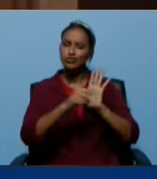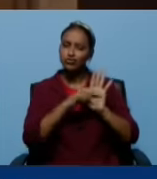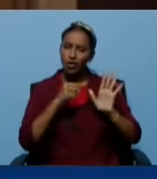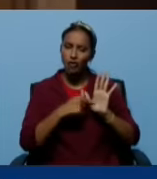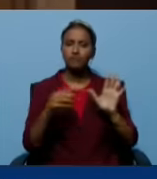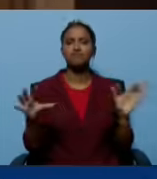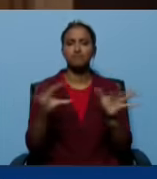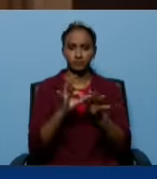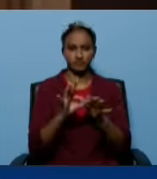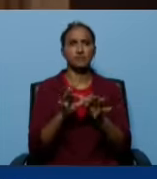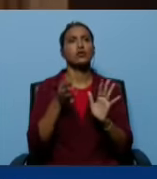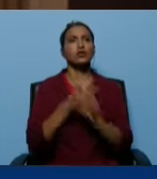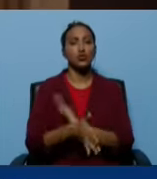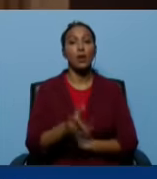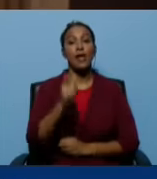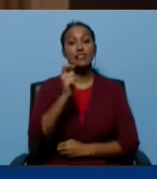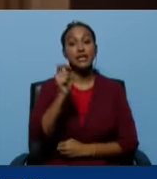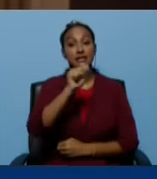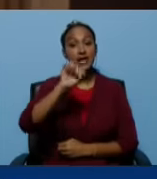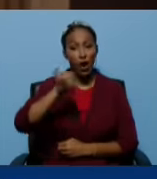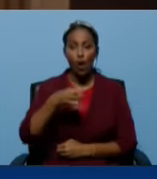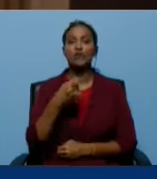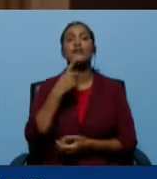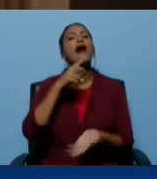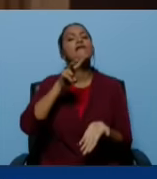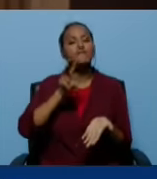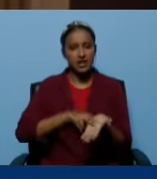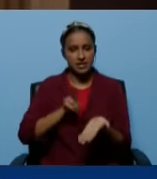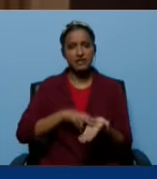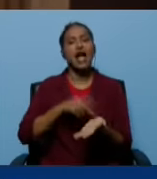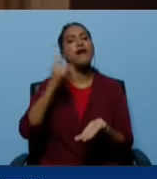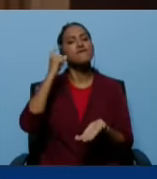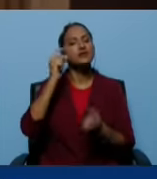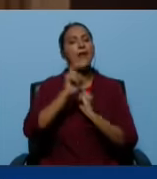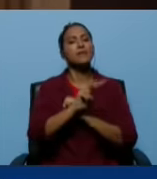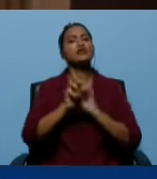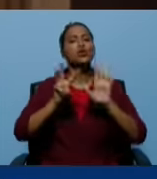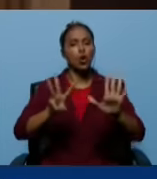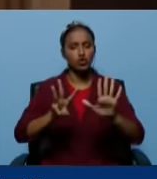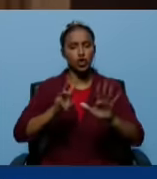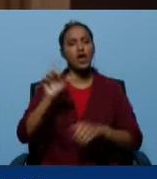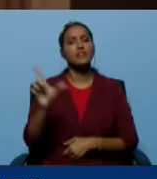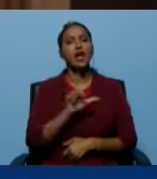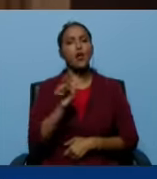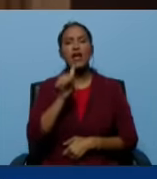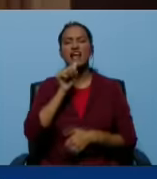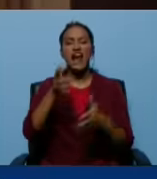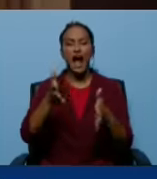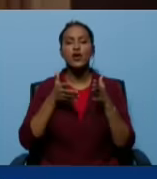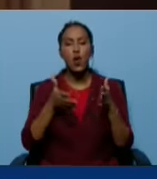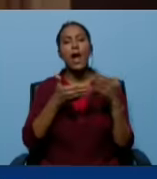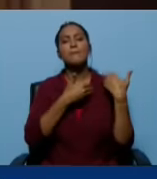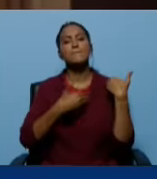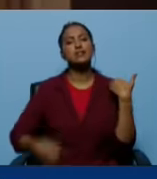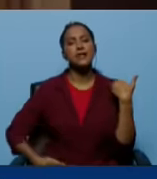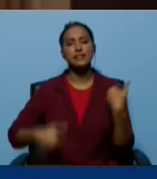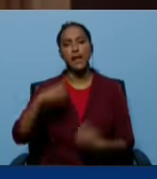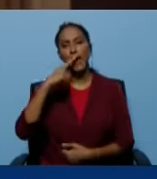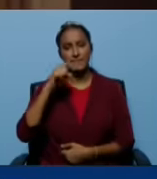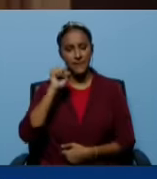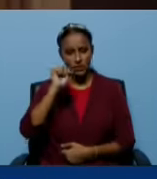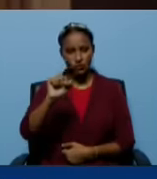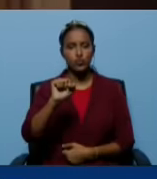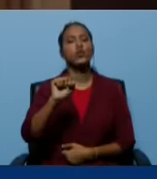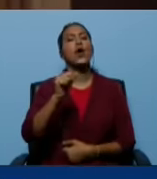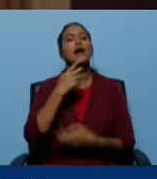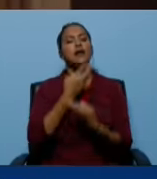jornada, TCJ certifica resultados del 28 de julio, donde resultó vencedor el presidente de la República Bolivariana de Venezuela,